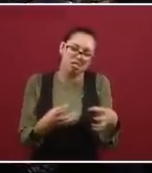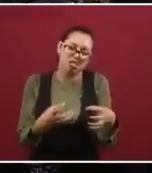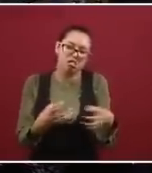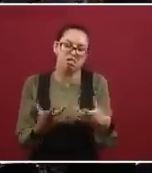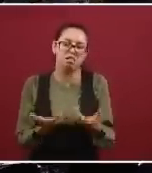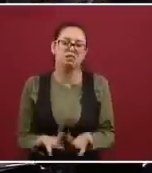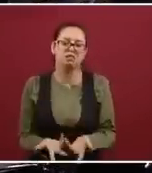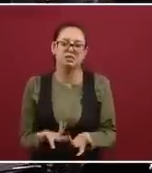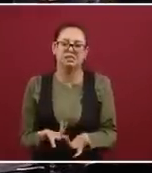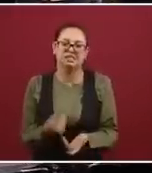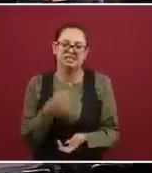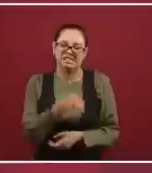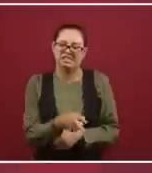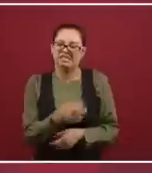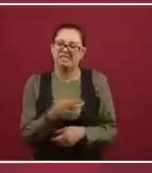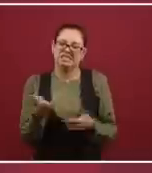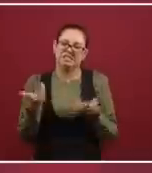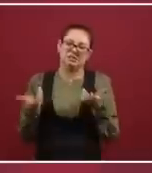es